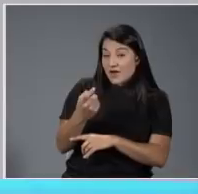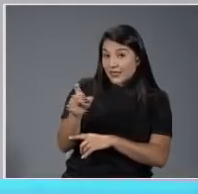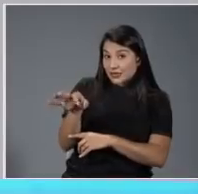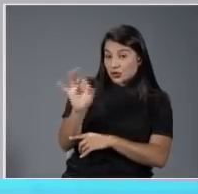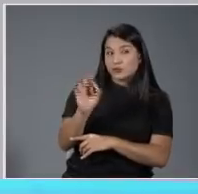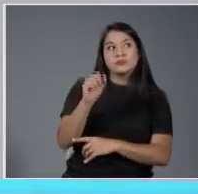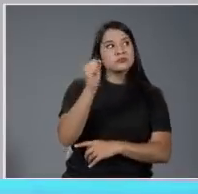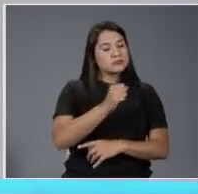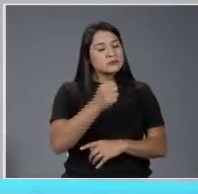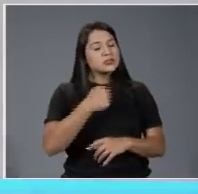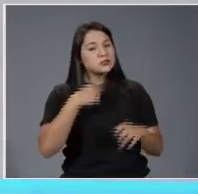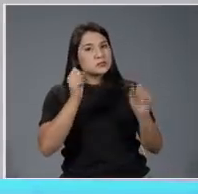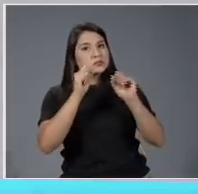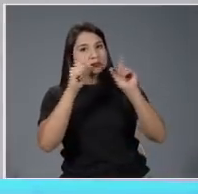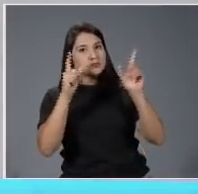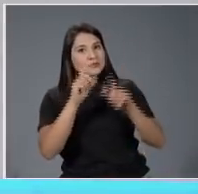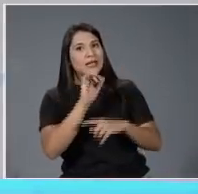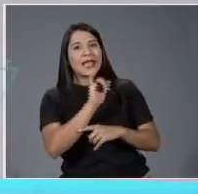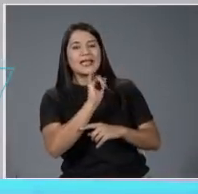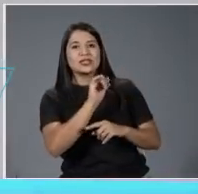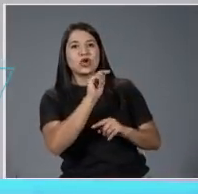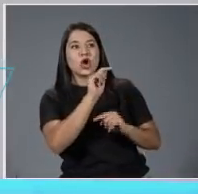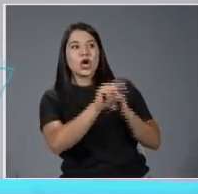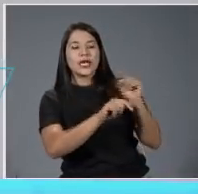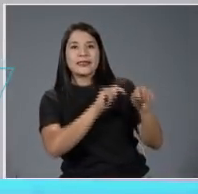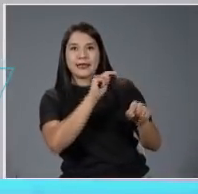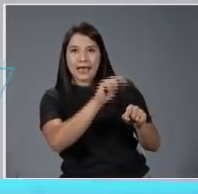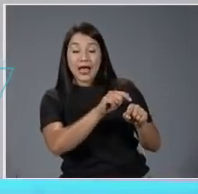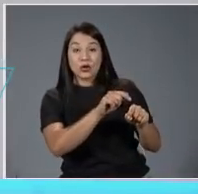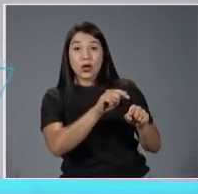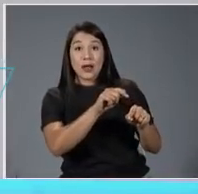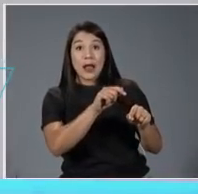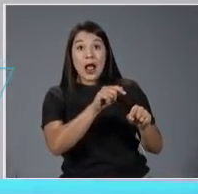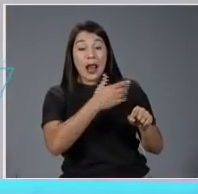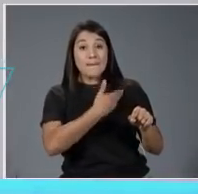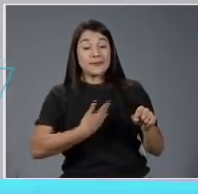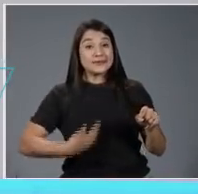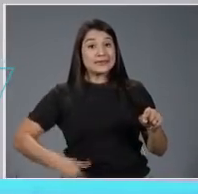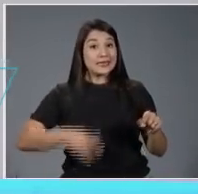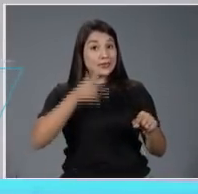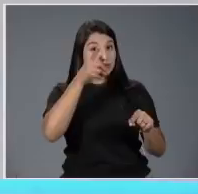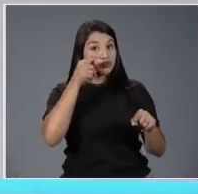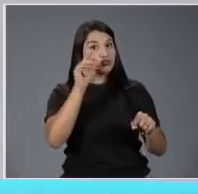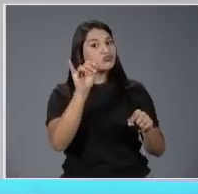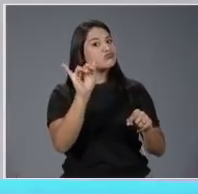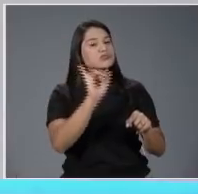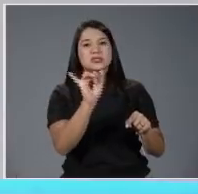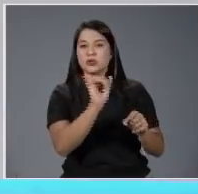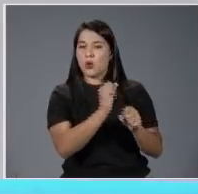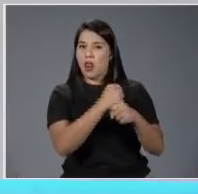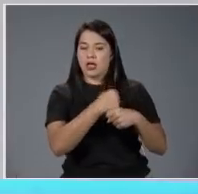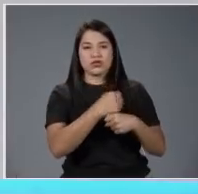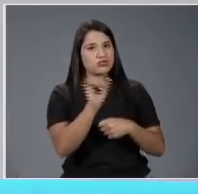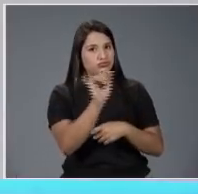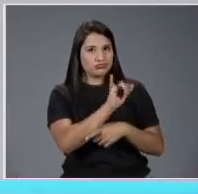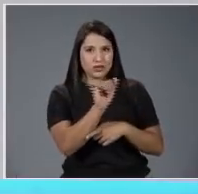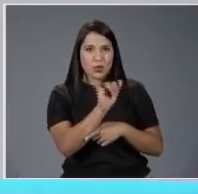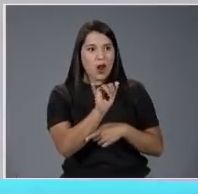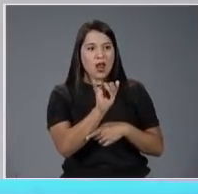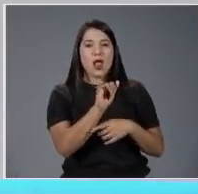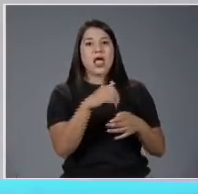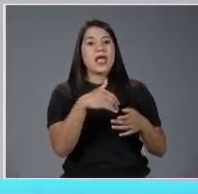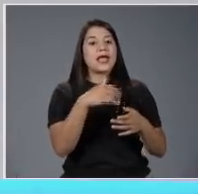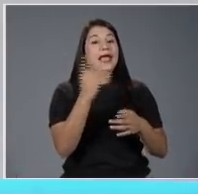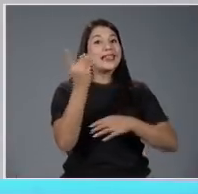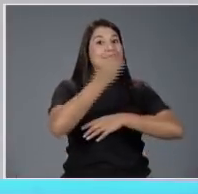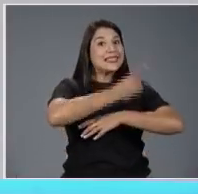eso se lo habían criticado al presidente saliente, a don Guillermo, que inclusive nombró a bastantes de sus